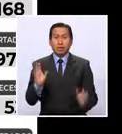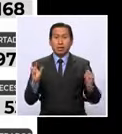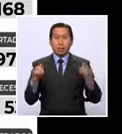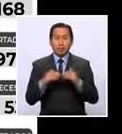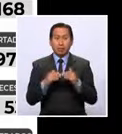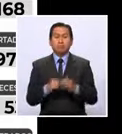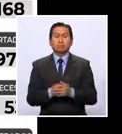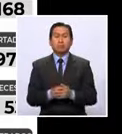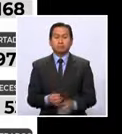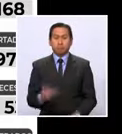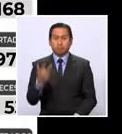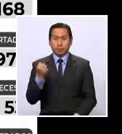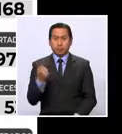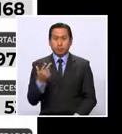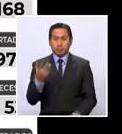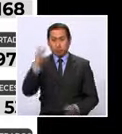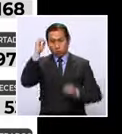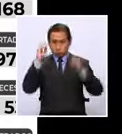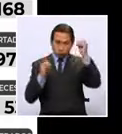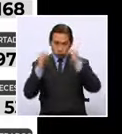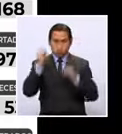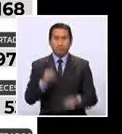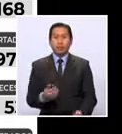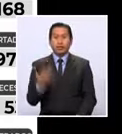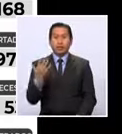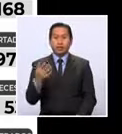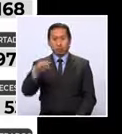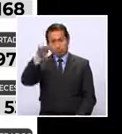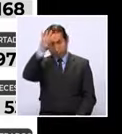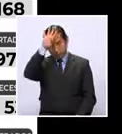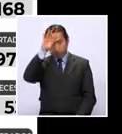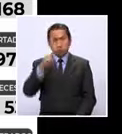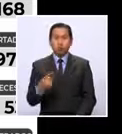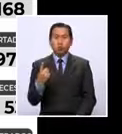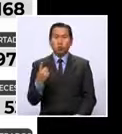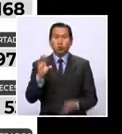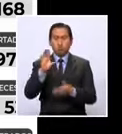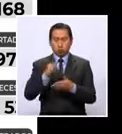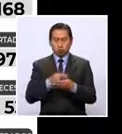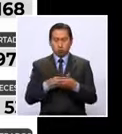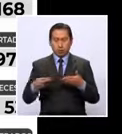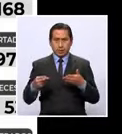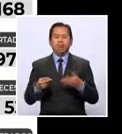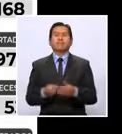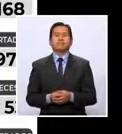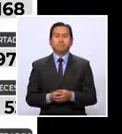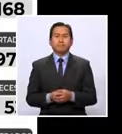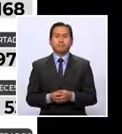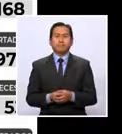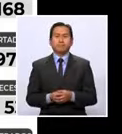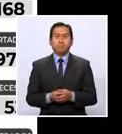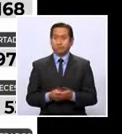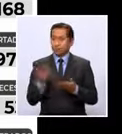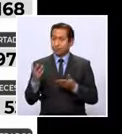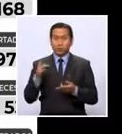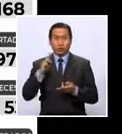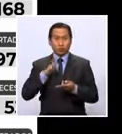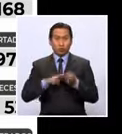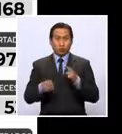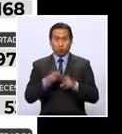13 oruro 5 ven y 18 quizá acá con estos datos